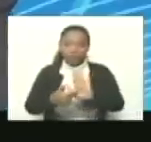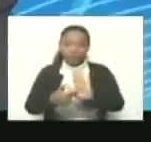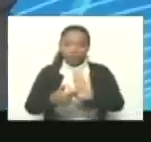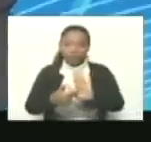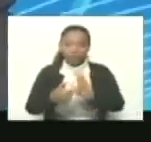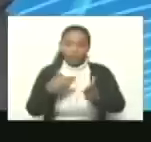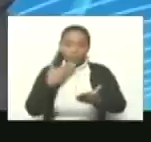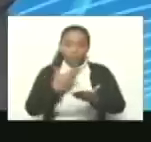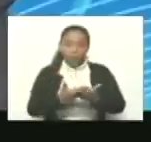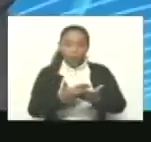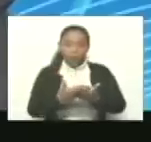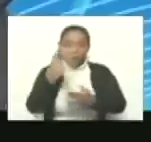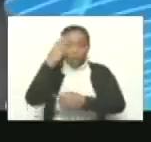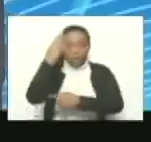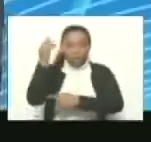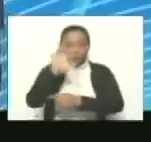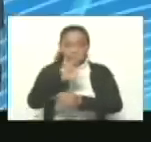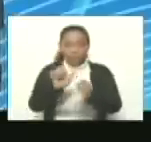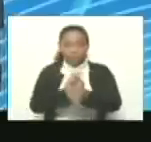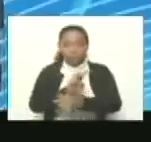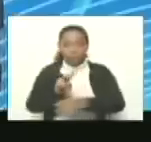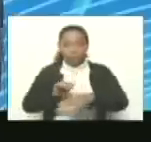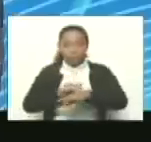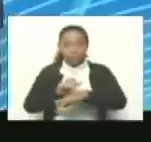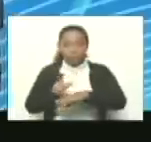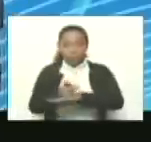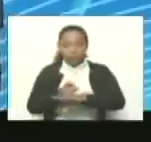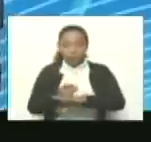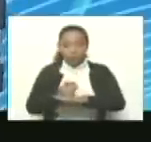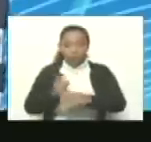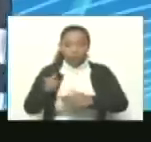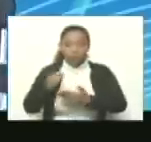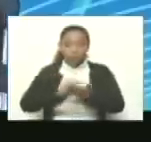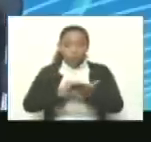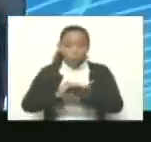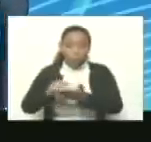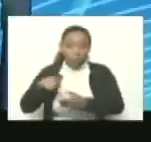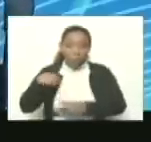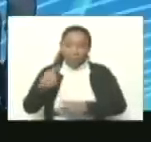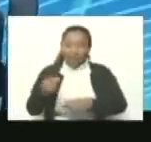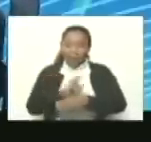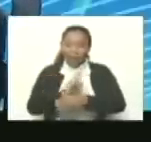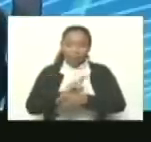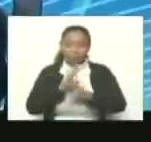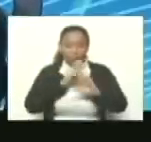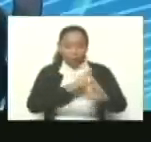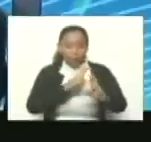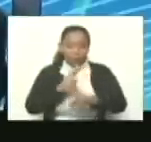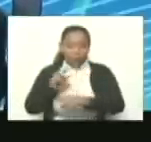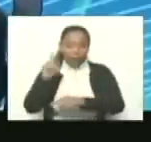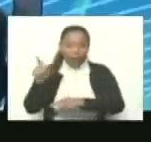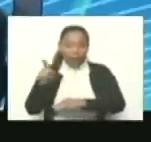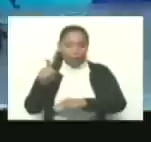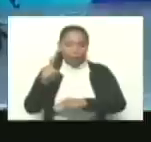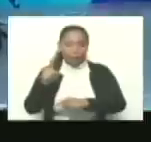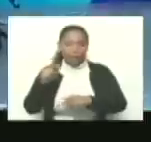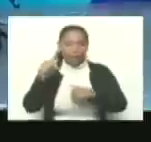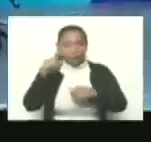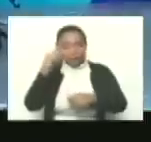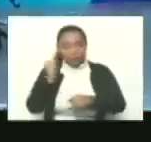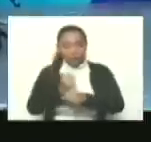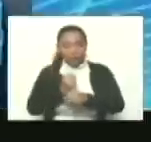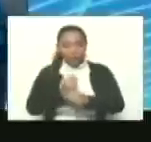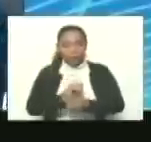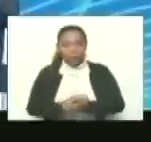en consejo de vicepresidente de gobierno y me le buscan soluciones mañana mismo y me dan resultados de esa gestión. Gracias. Bueno, estamos